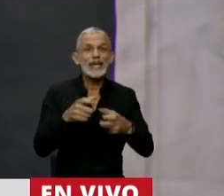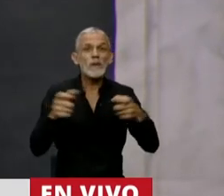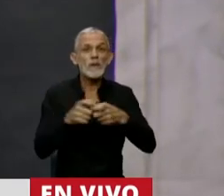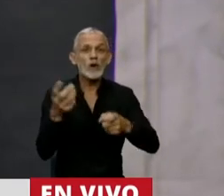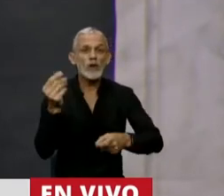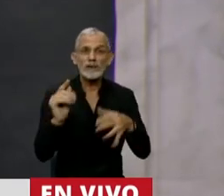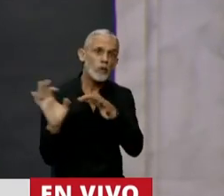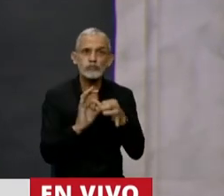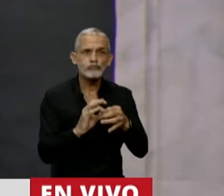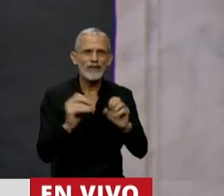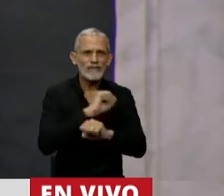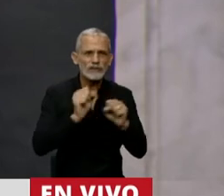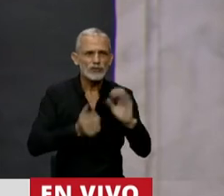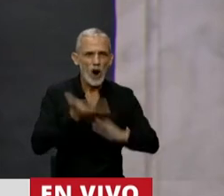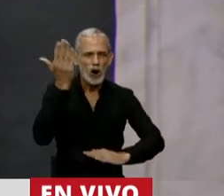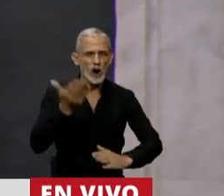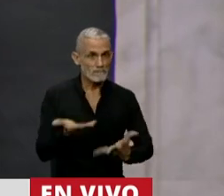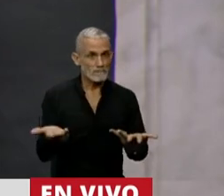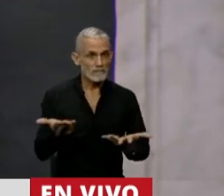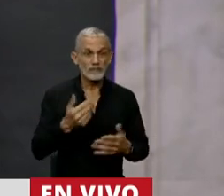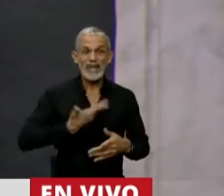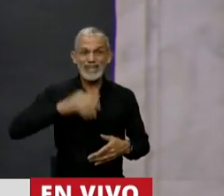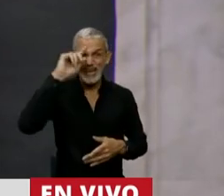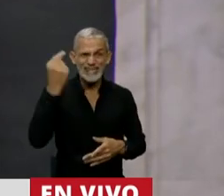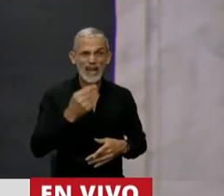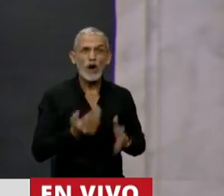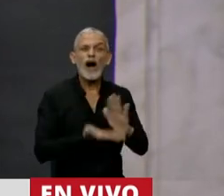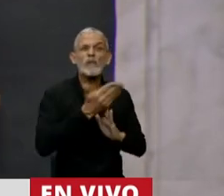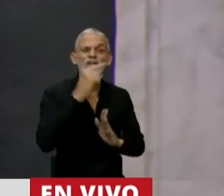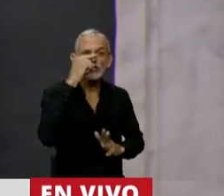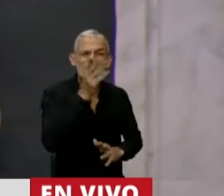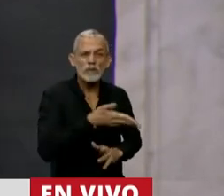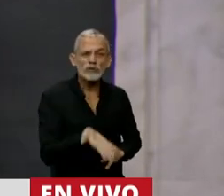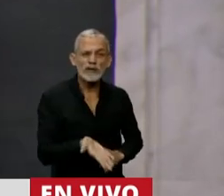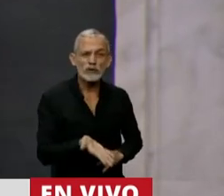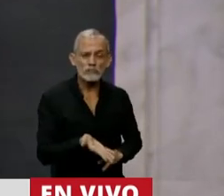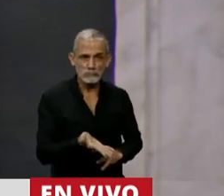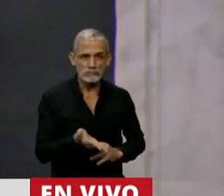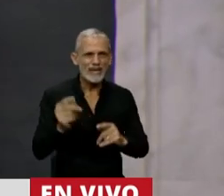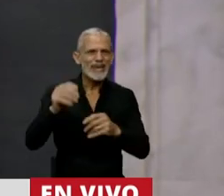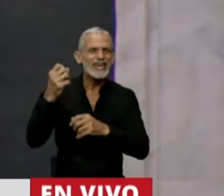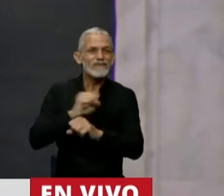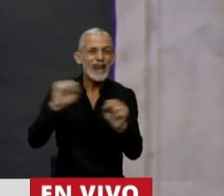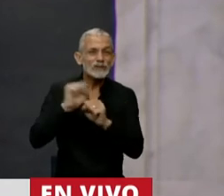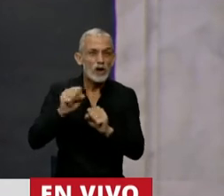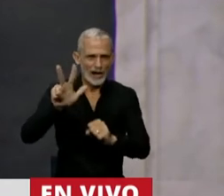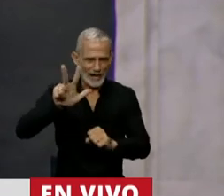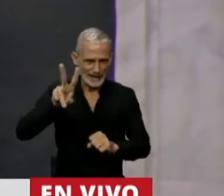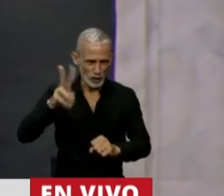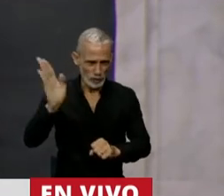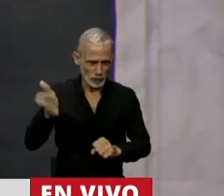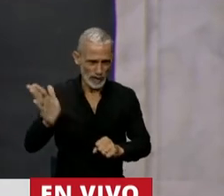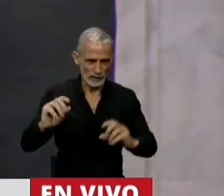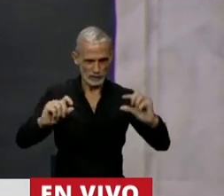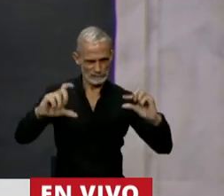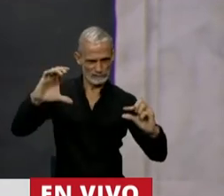la inflación, ¿no? Cuando a los estatales le dio un 7% de aumento y la inflación que reconoce Guzmán va a ser del 32%, la que reconoce Guzmán porque